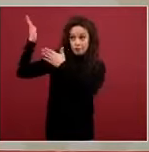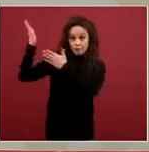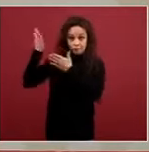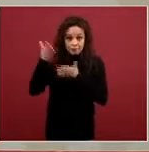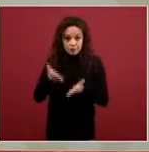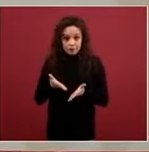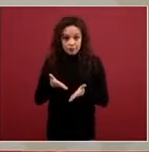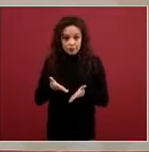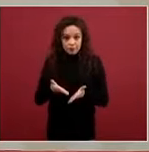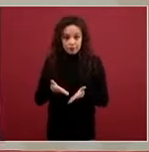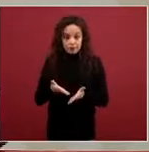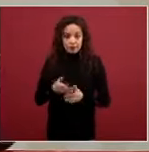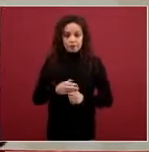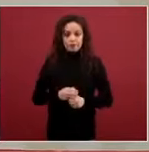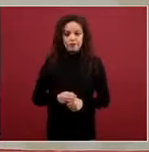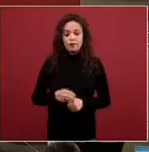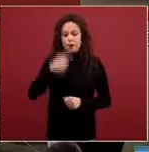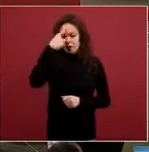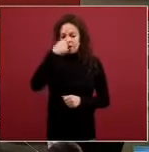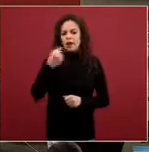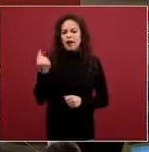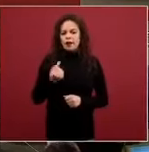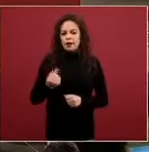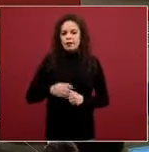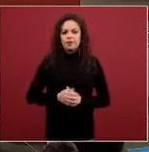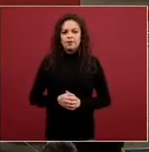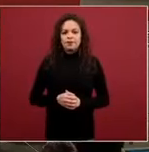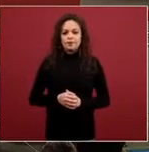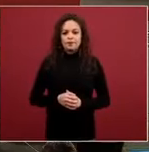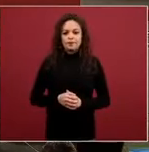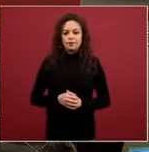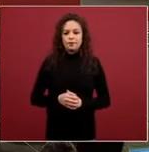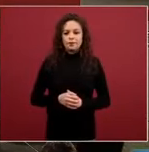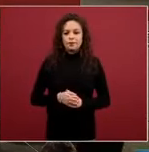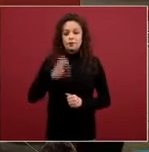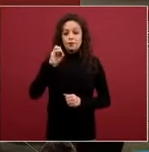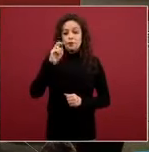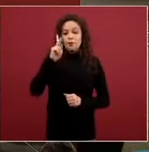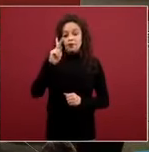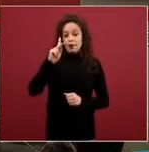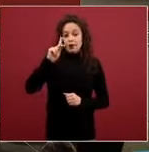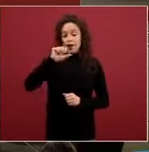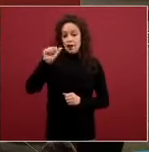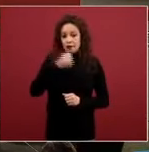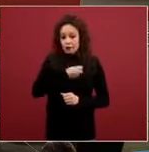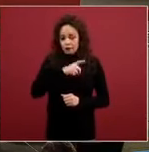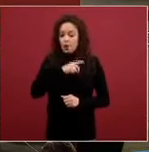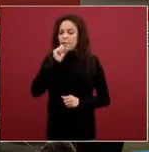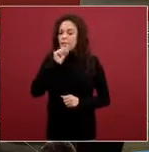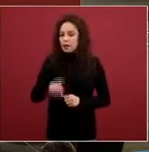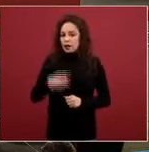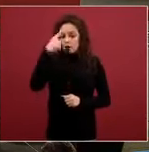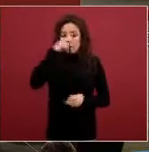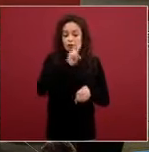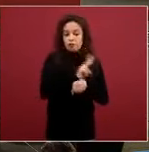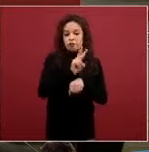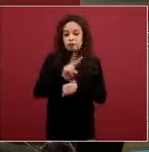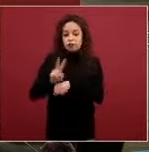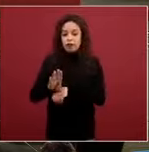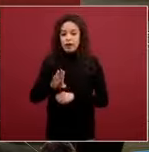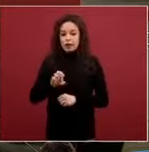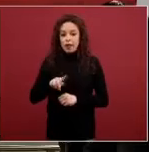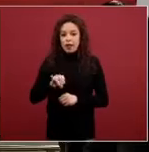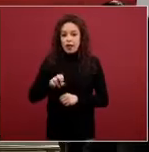Organización Panamericana de la Salud para hacer el pilotaje del uso de vigilancia centinela como un modelo